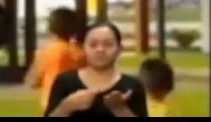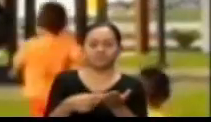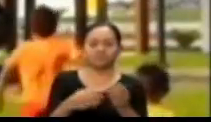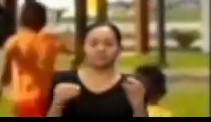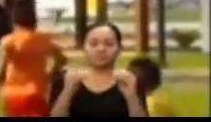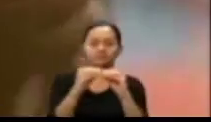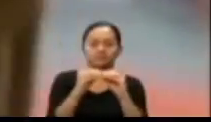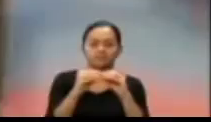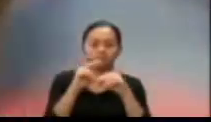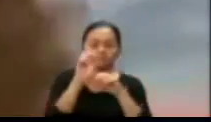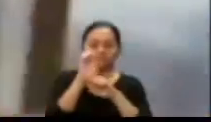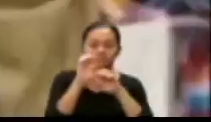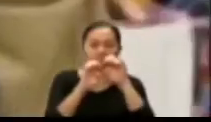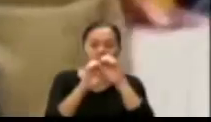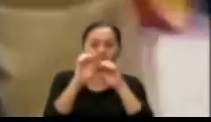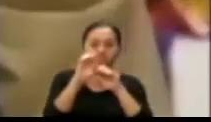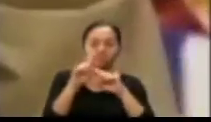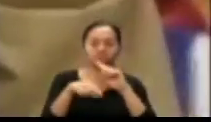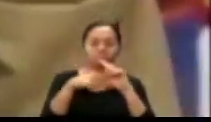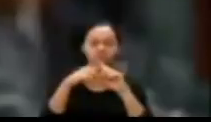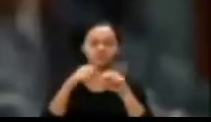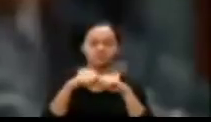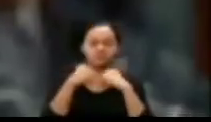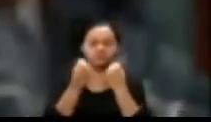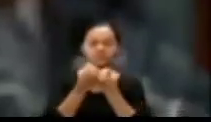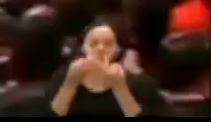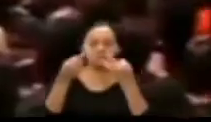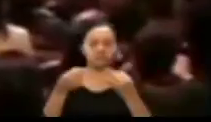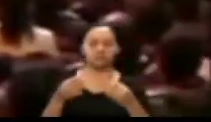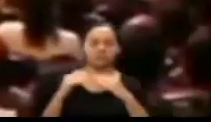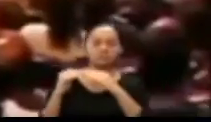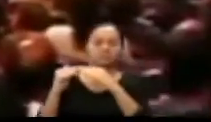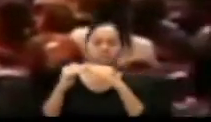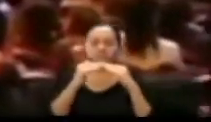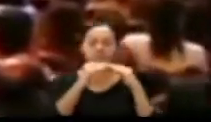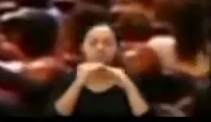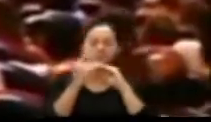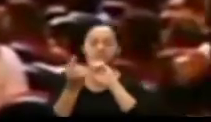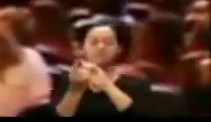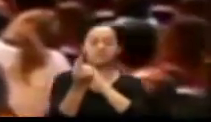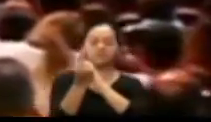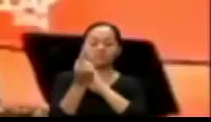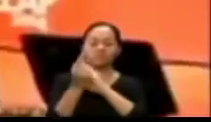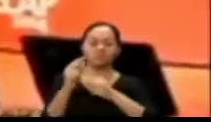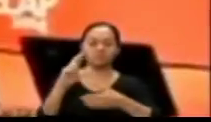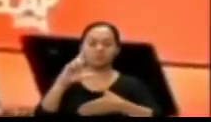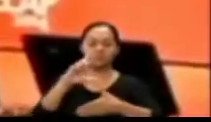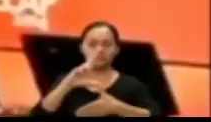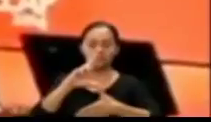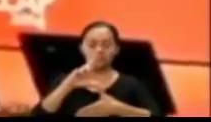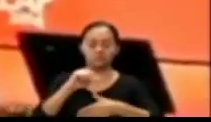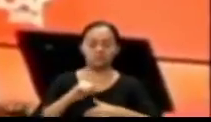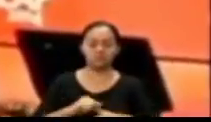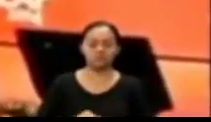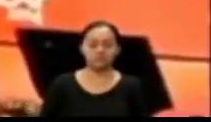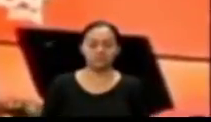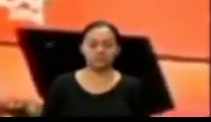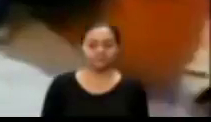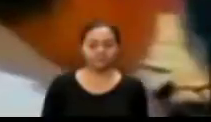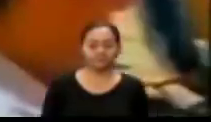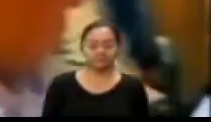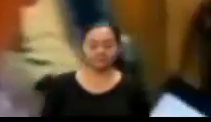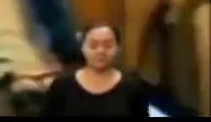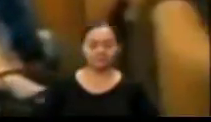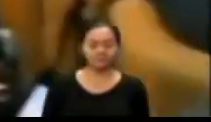seguir construyendo sociedades más justas y equitativas. Encuentro Latinoamericano Progresista